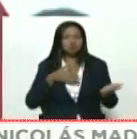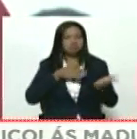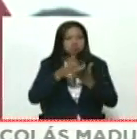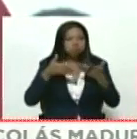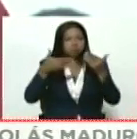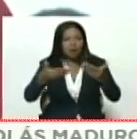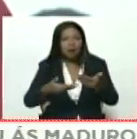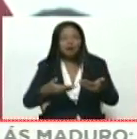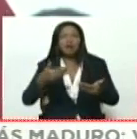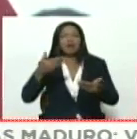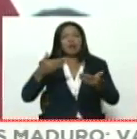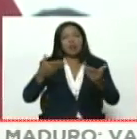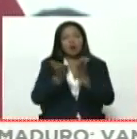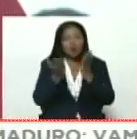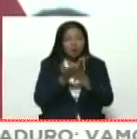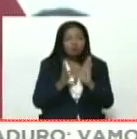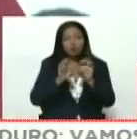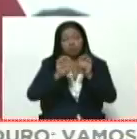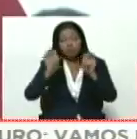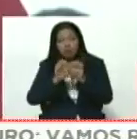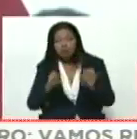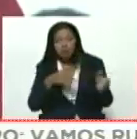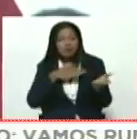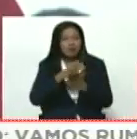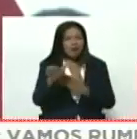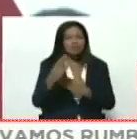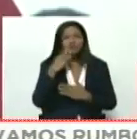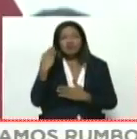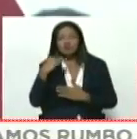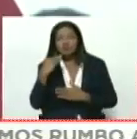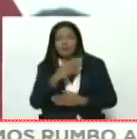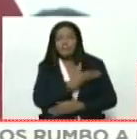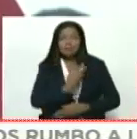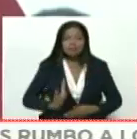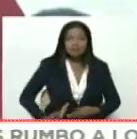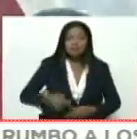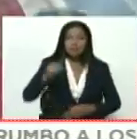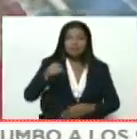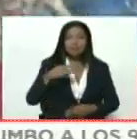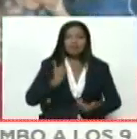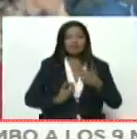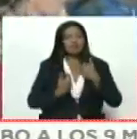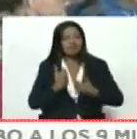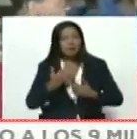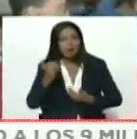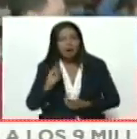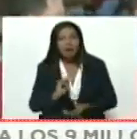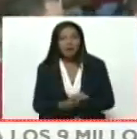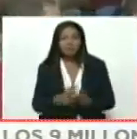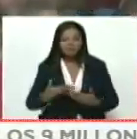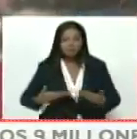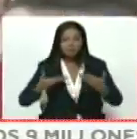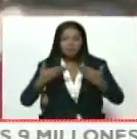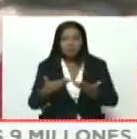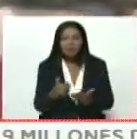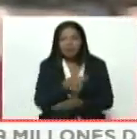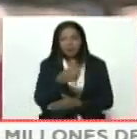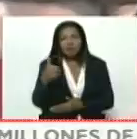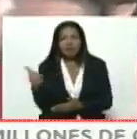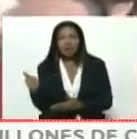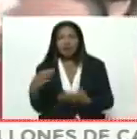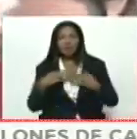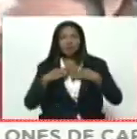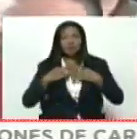a la juventud, la educación gratuita a la juventud, un presidente que se preocupa por entregar desde los